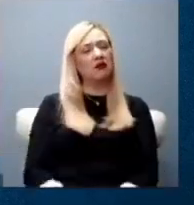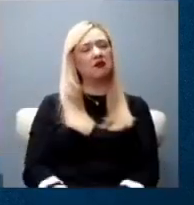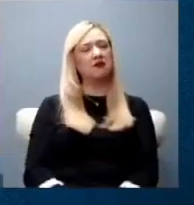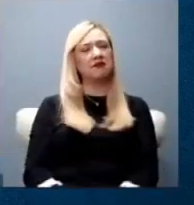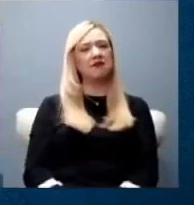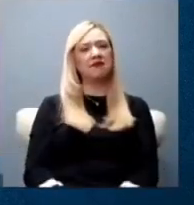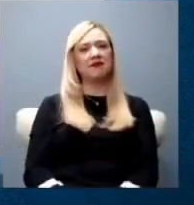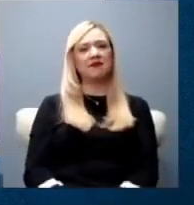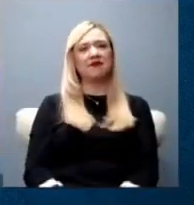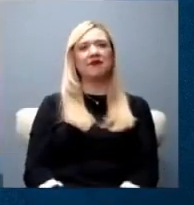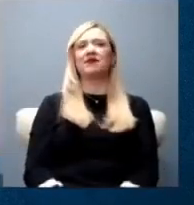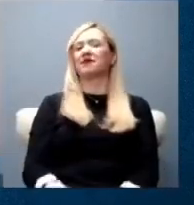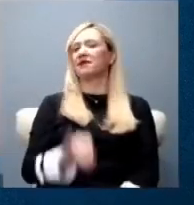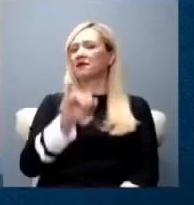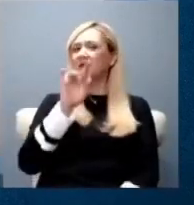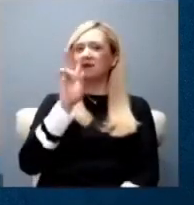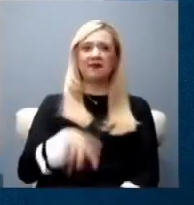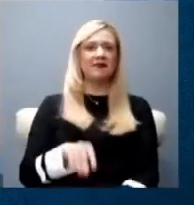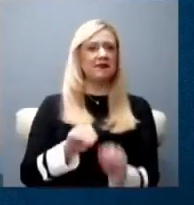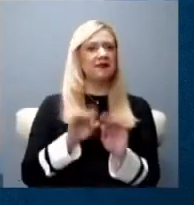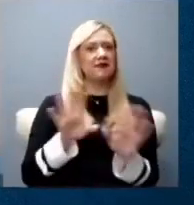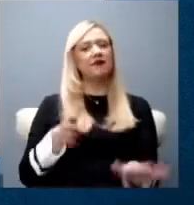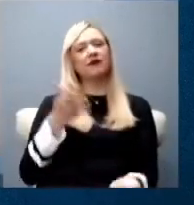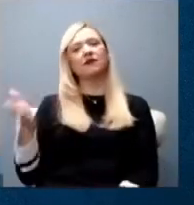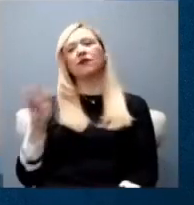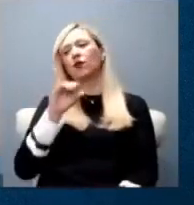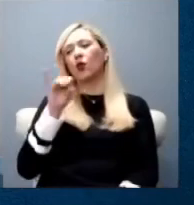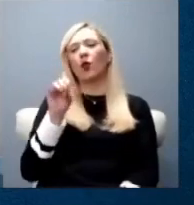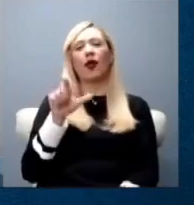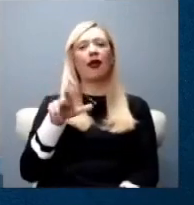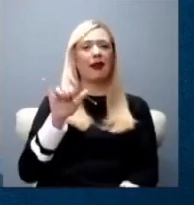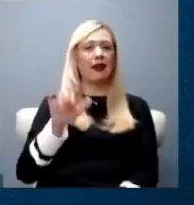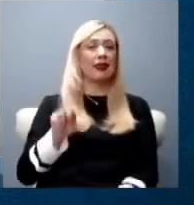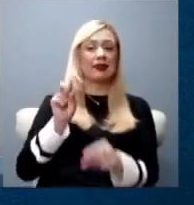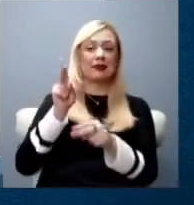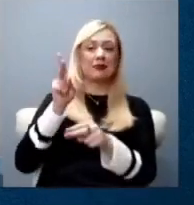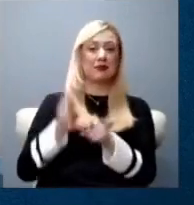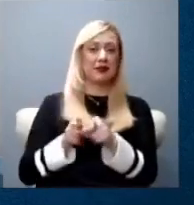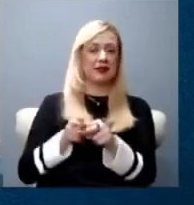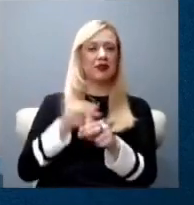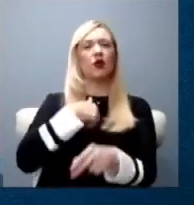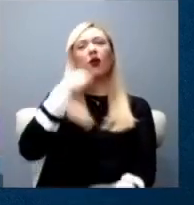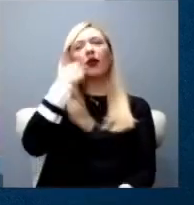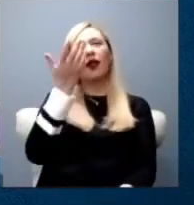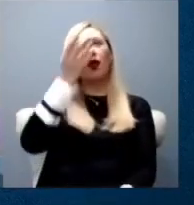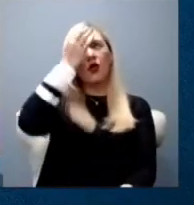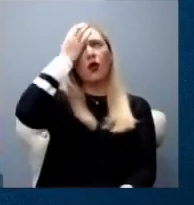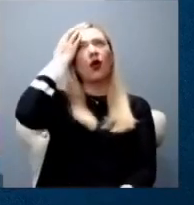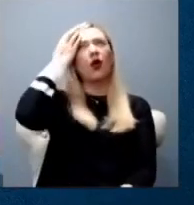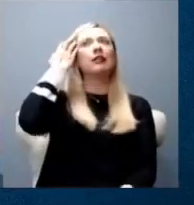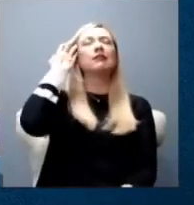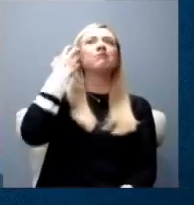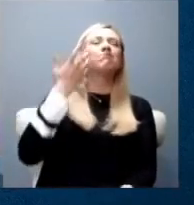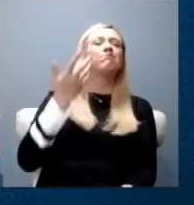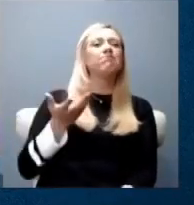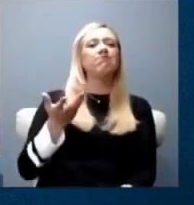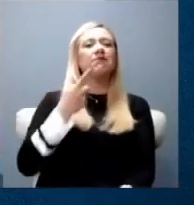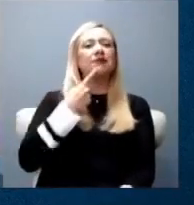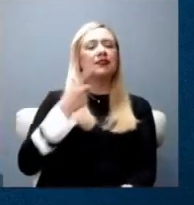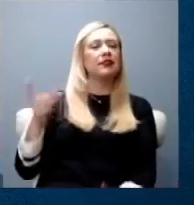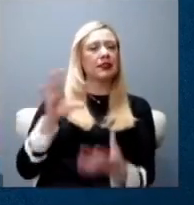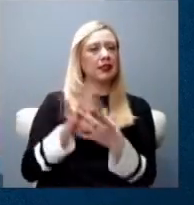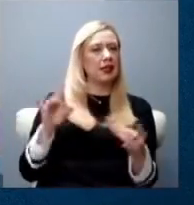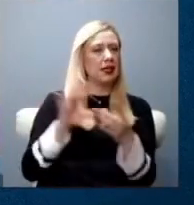Y sin duda, Marcia. Y bueno, Joaquín, antes de irnos al corte, al segundo corte, me gustaría, ya nos mencionó Diego algunas